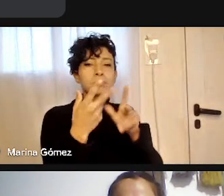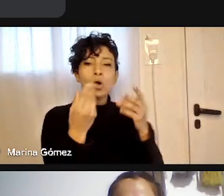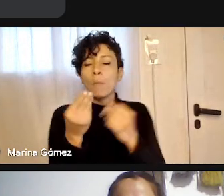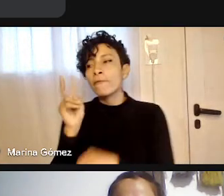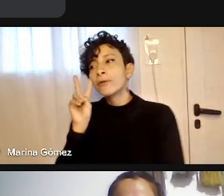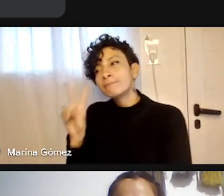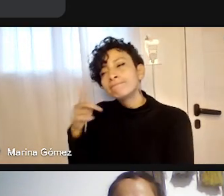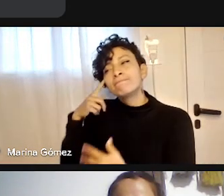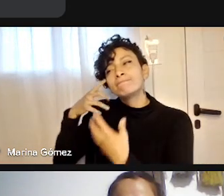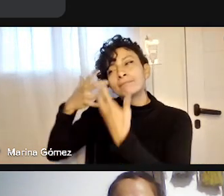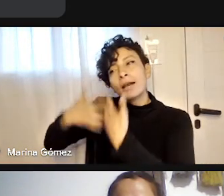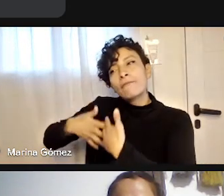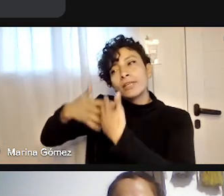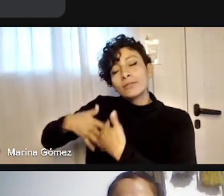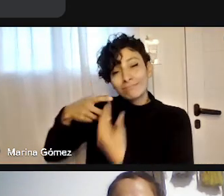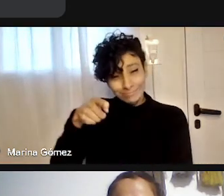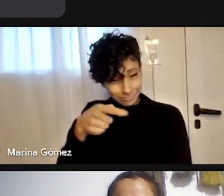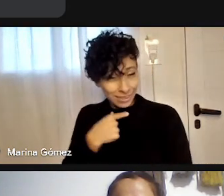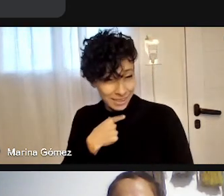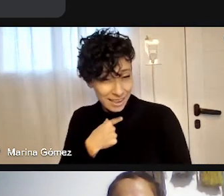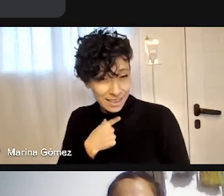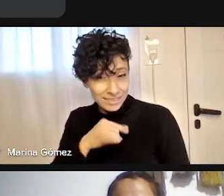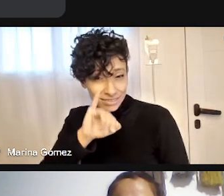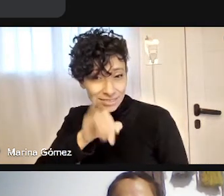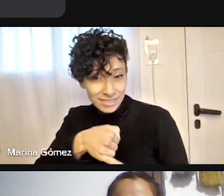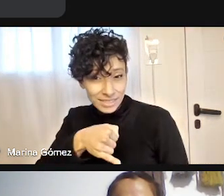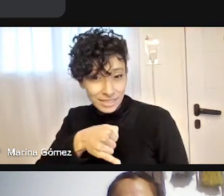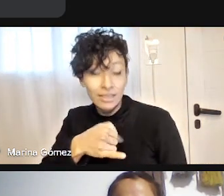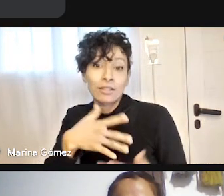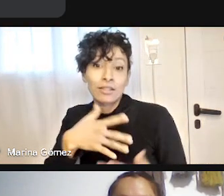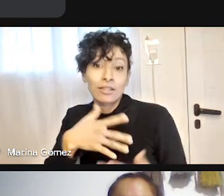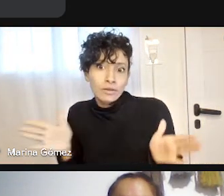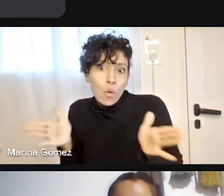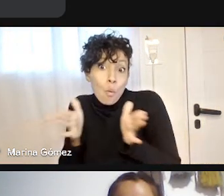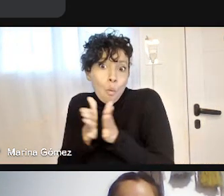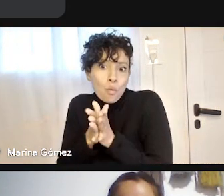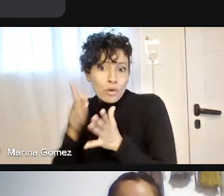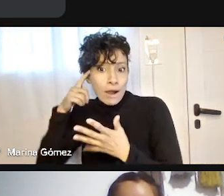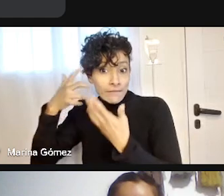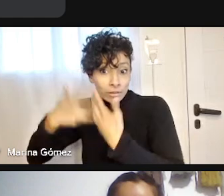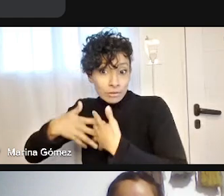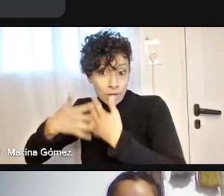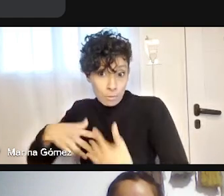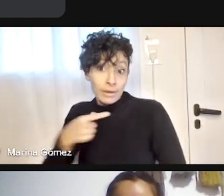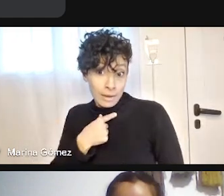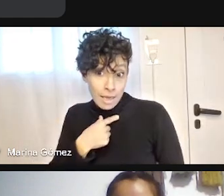nadie, para que podamos reflexionar en conjunto. ¿Te animás?